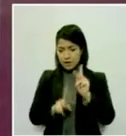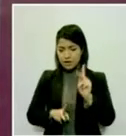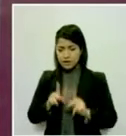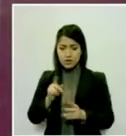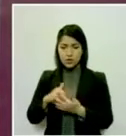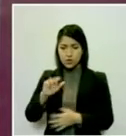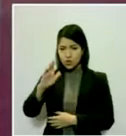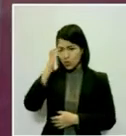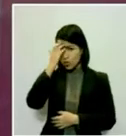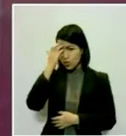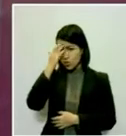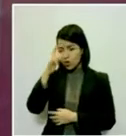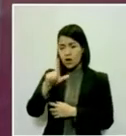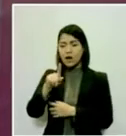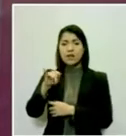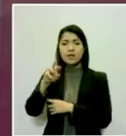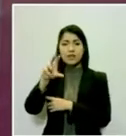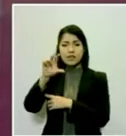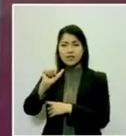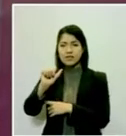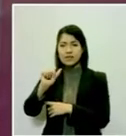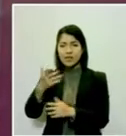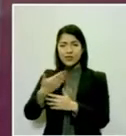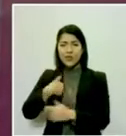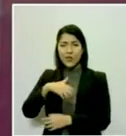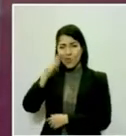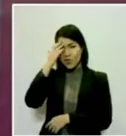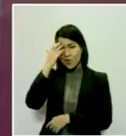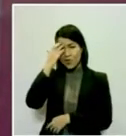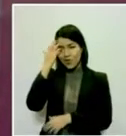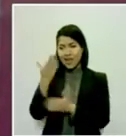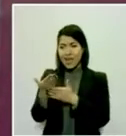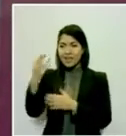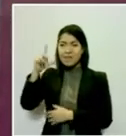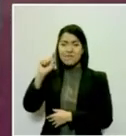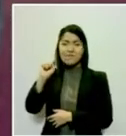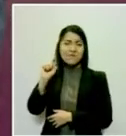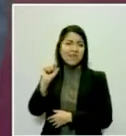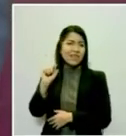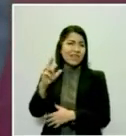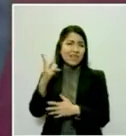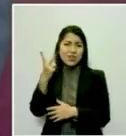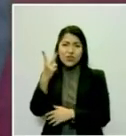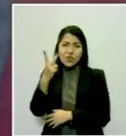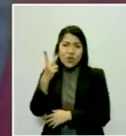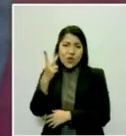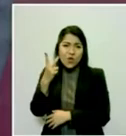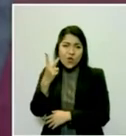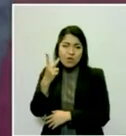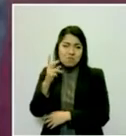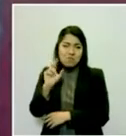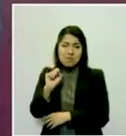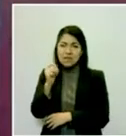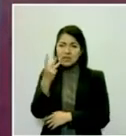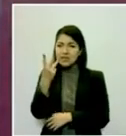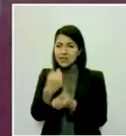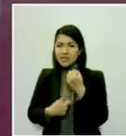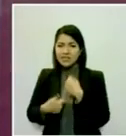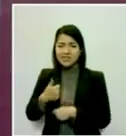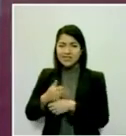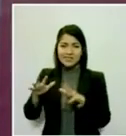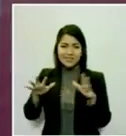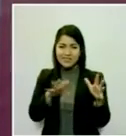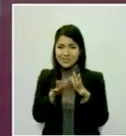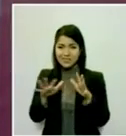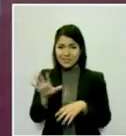Leticia Ramírez desde hace 20, 23 años,